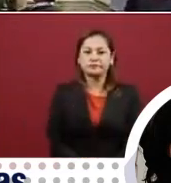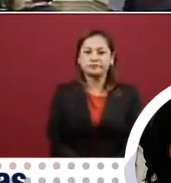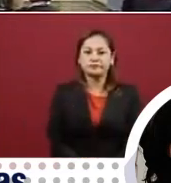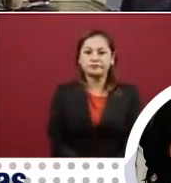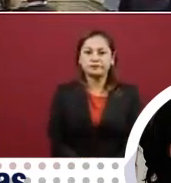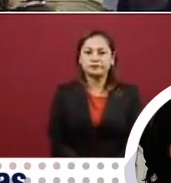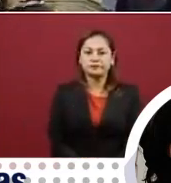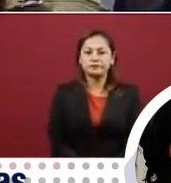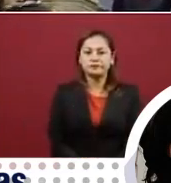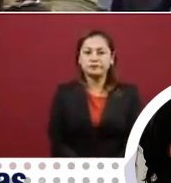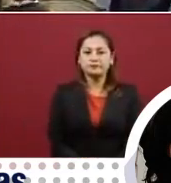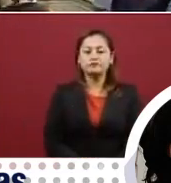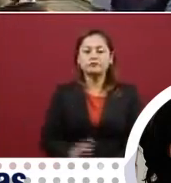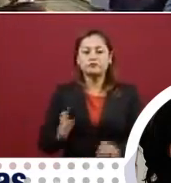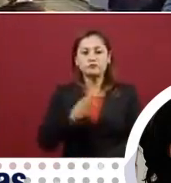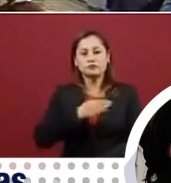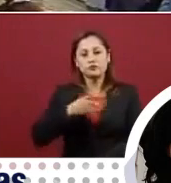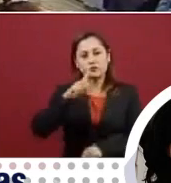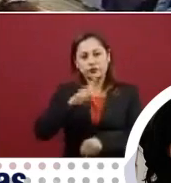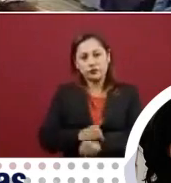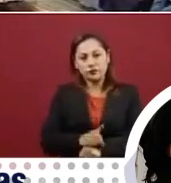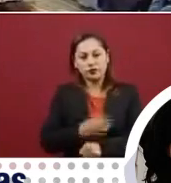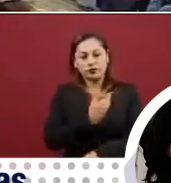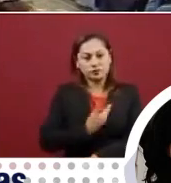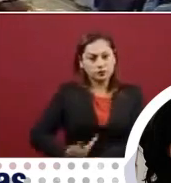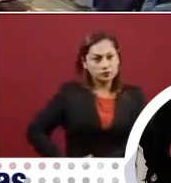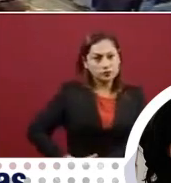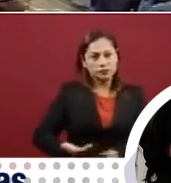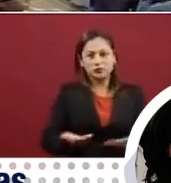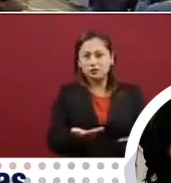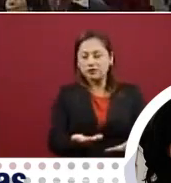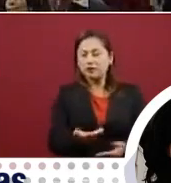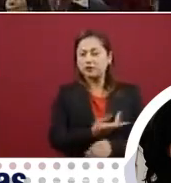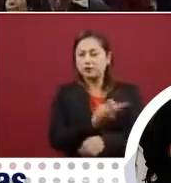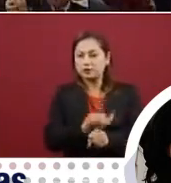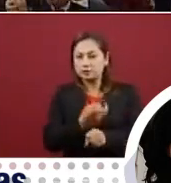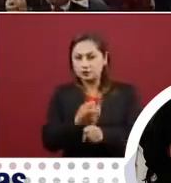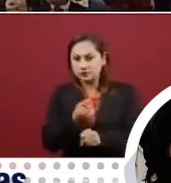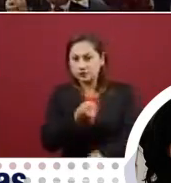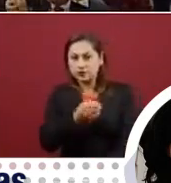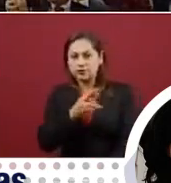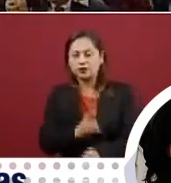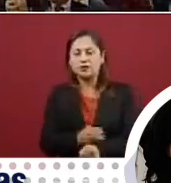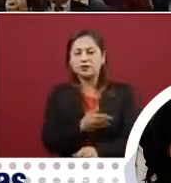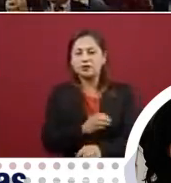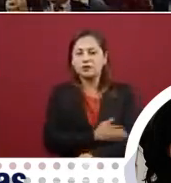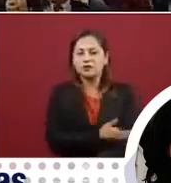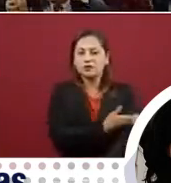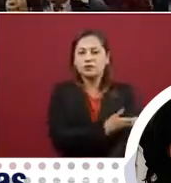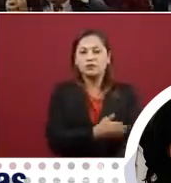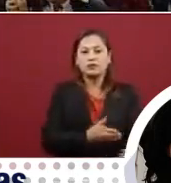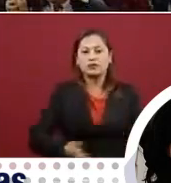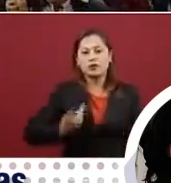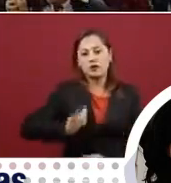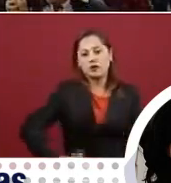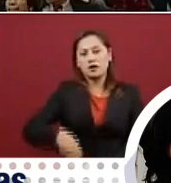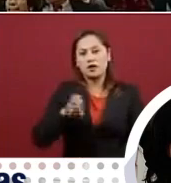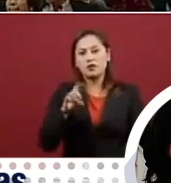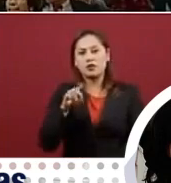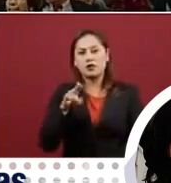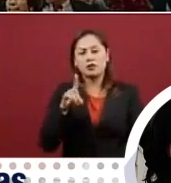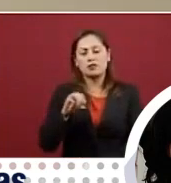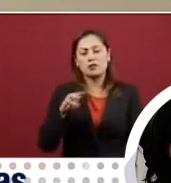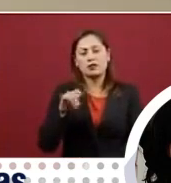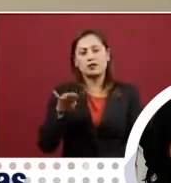acciones urgentes que están ellos implementando, que mezcla lo tecnológico, lo preventivo, todo eso. ¿Ves entonces